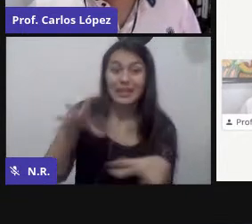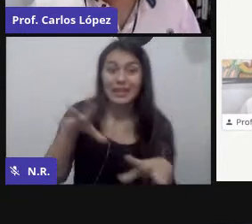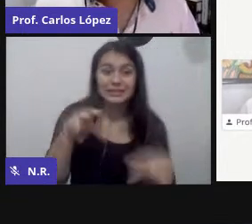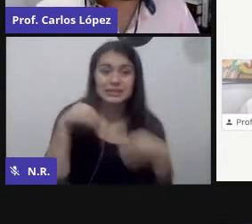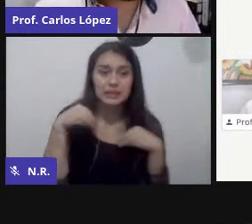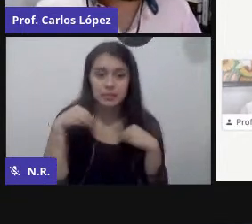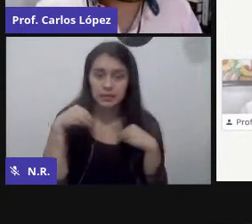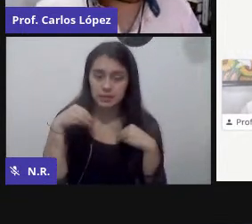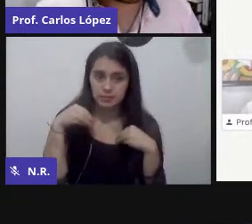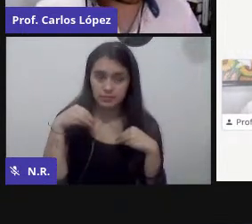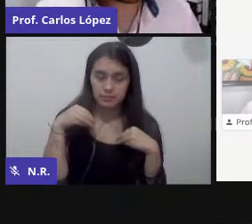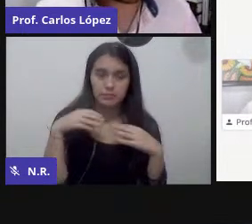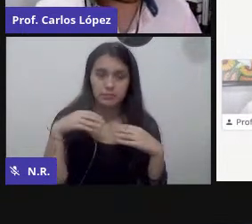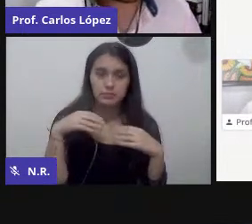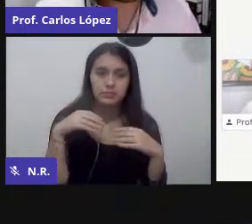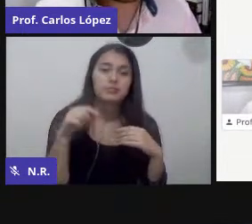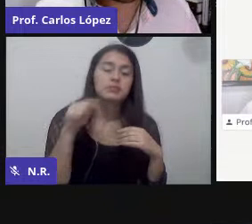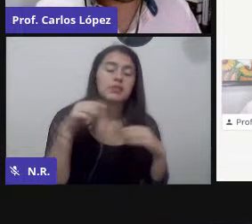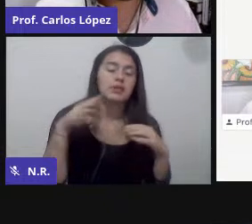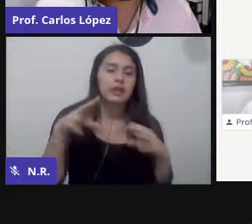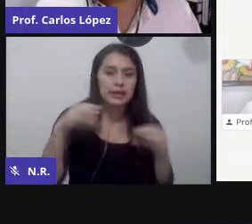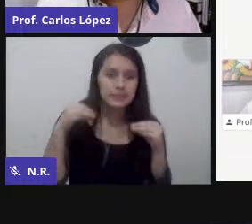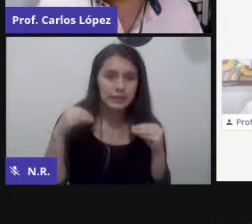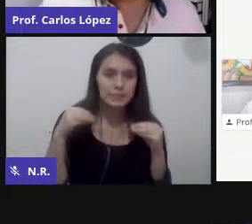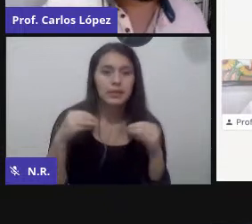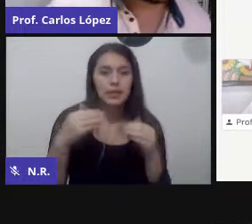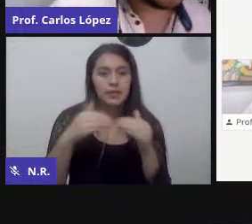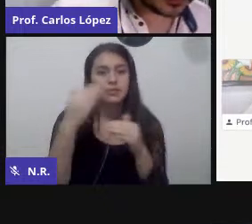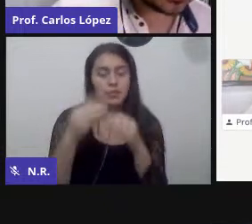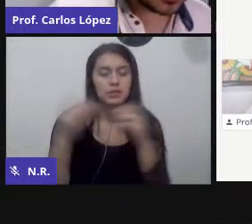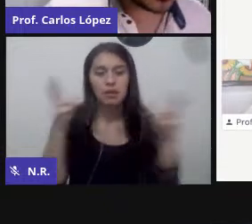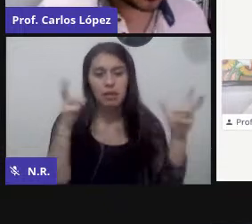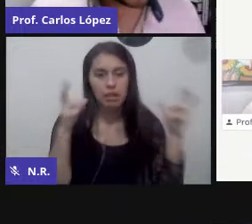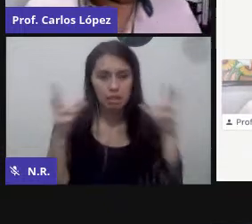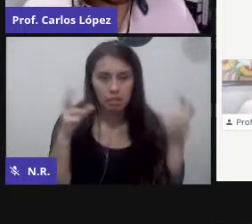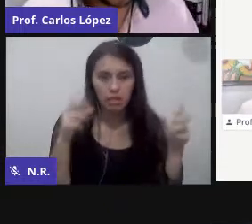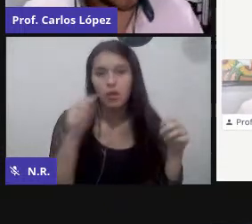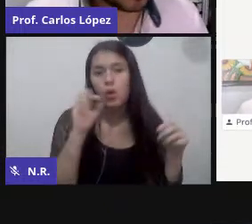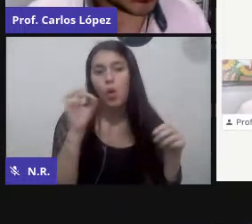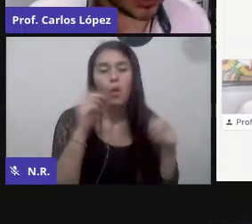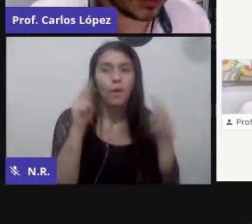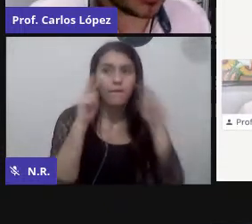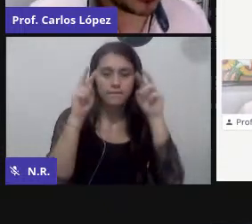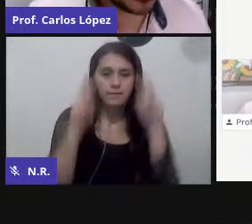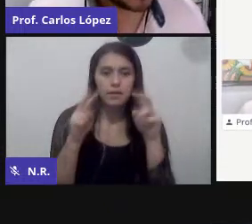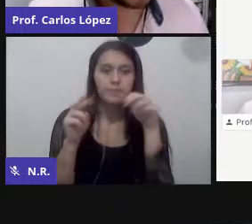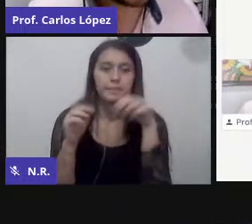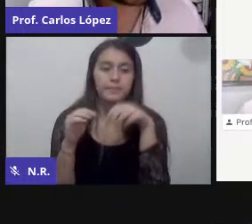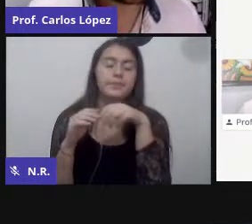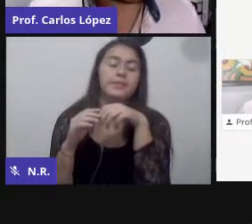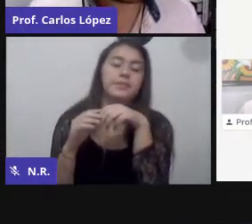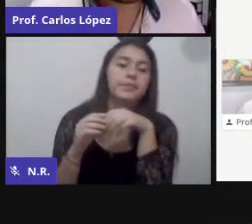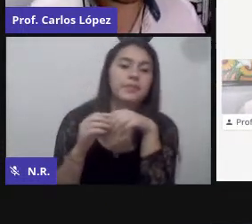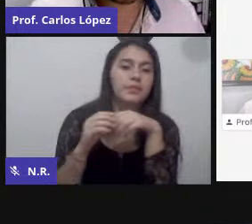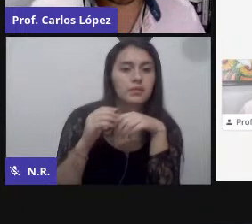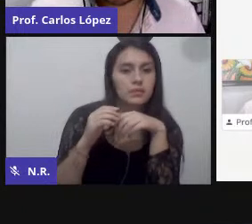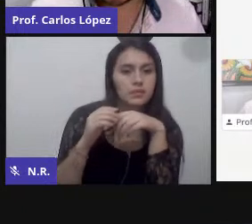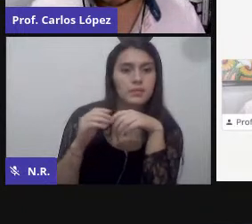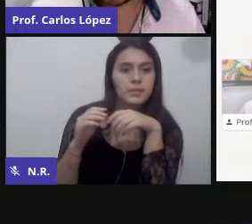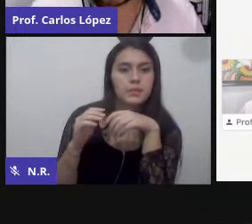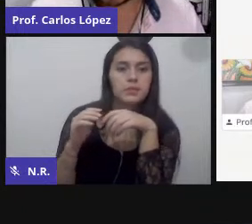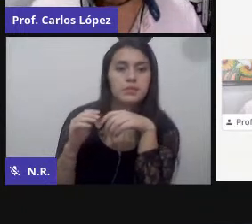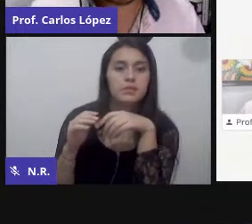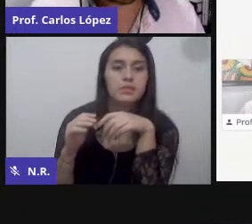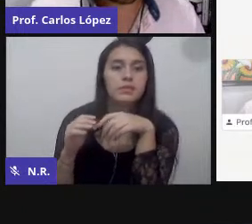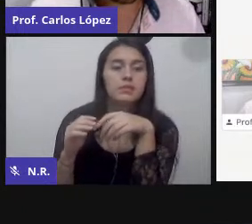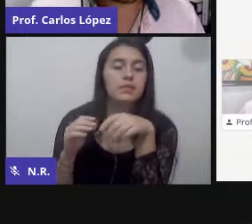poder interactuar y van a poder escuchar mi audio y poder ver el video. Bueno, vamos a hacerlo. Lo que vamos a hacer